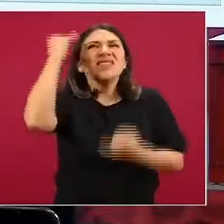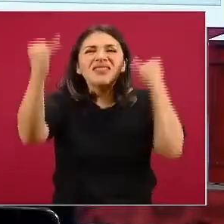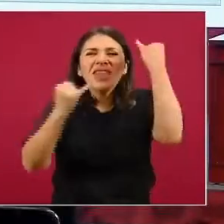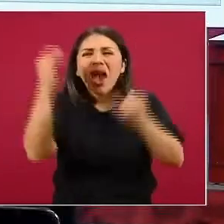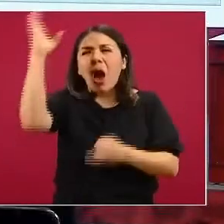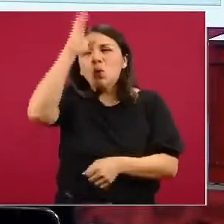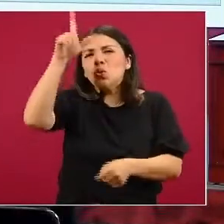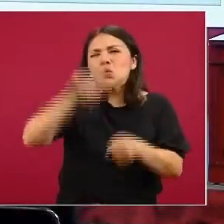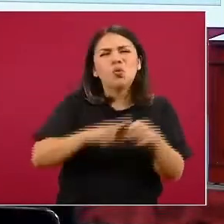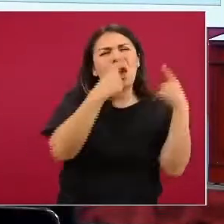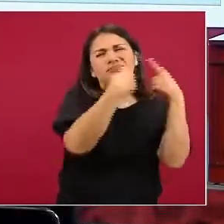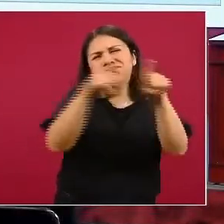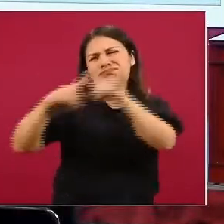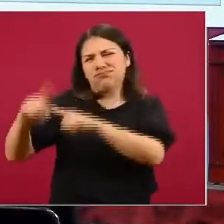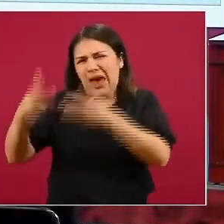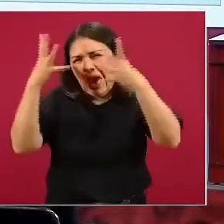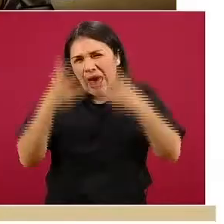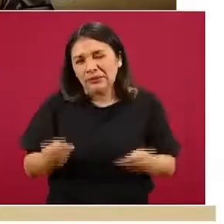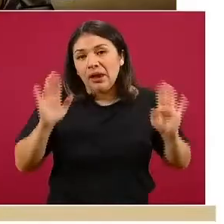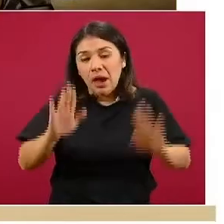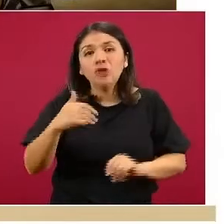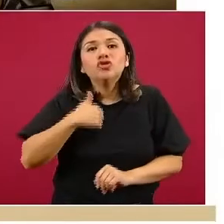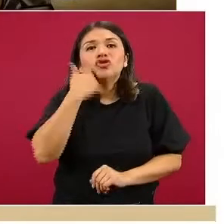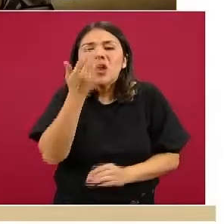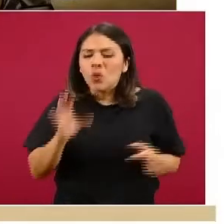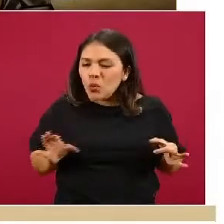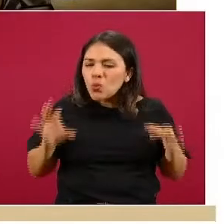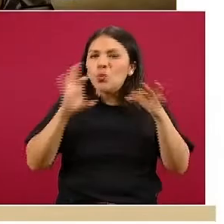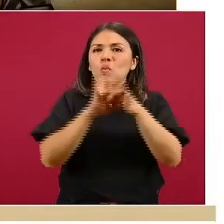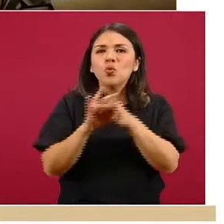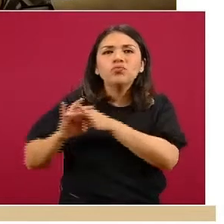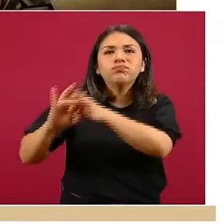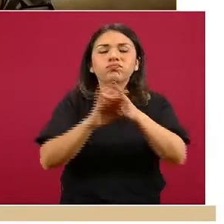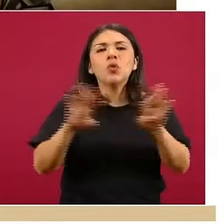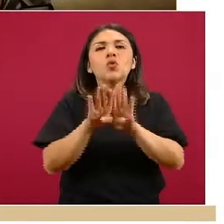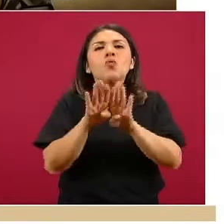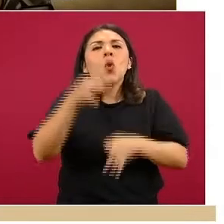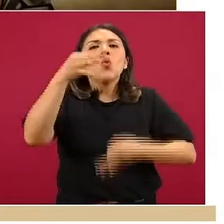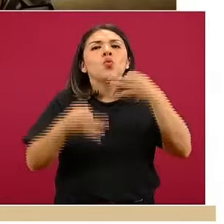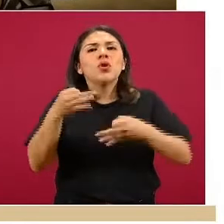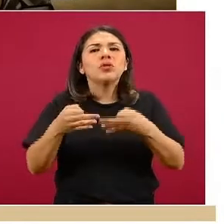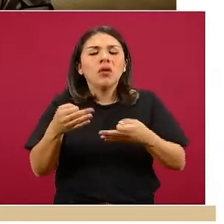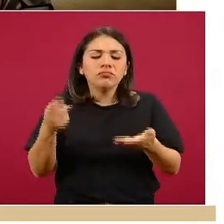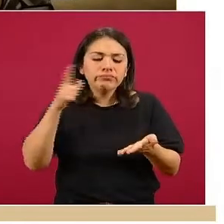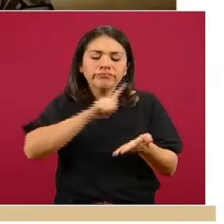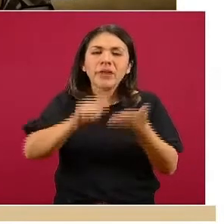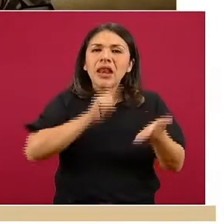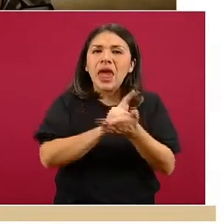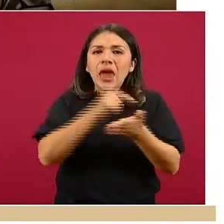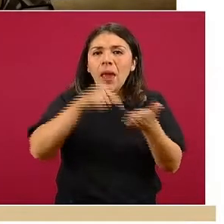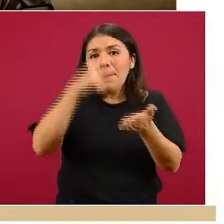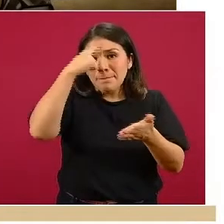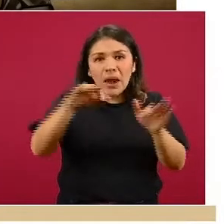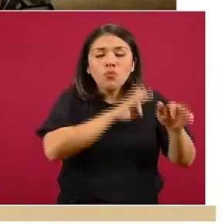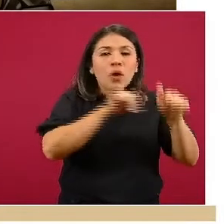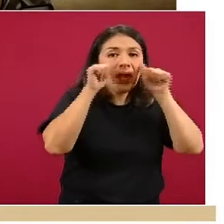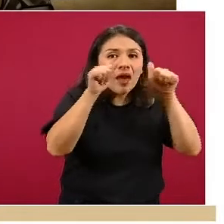idiosincrasia distinta, y queremos homologar en todo el país el marco jurídico para poder atender de manera